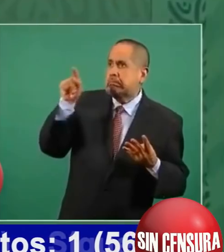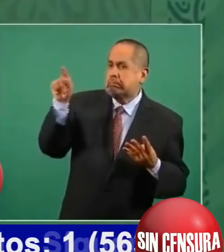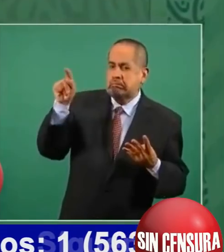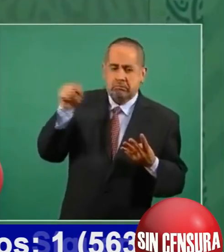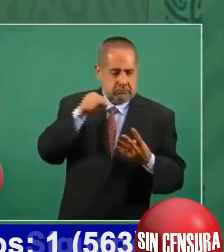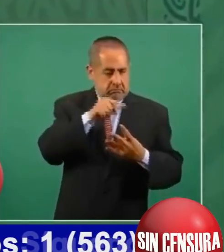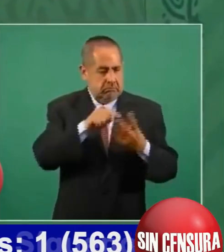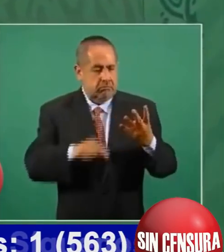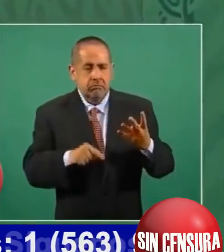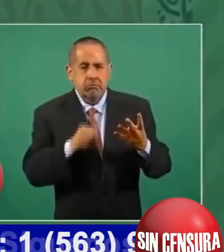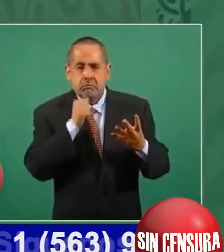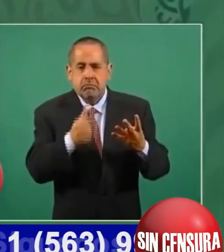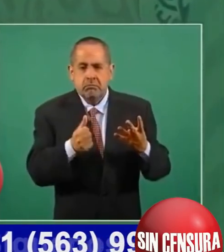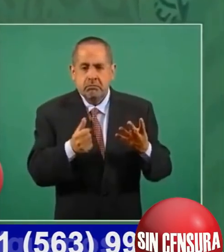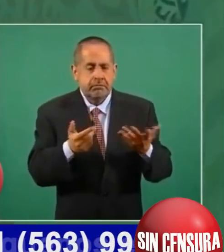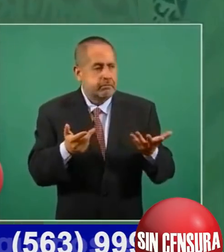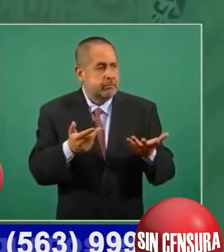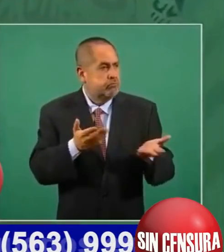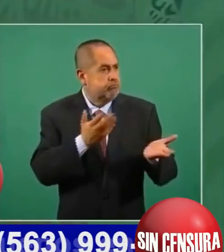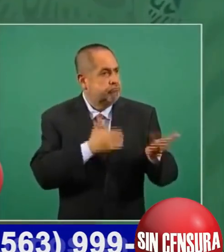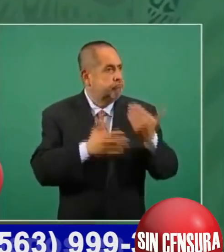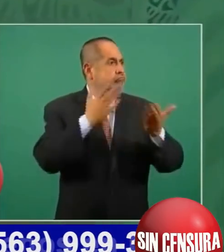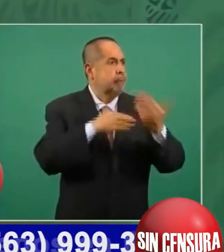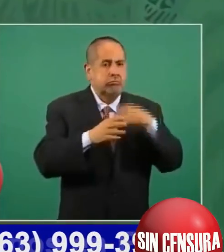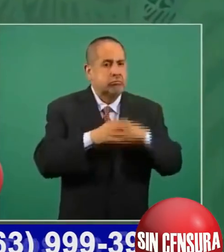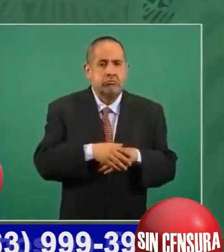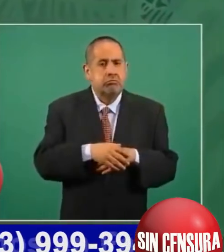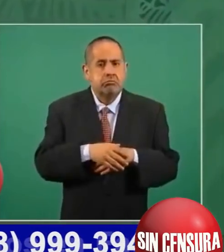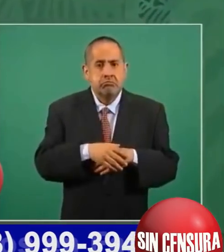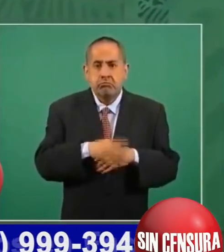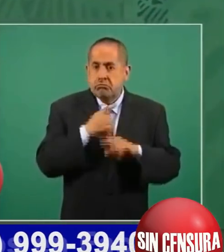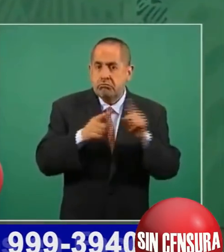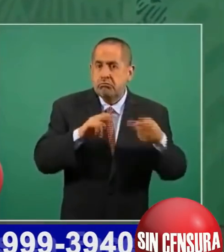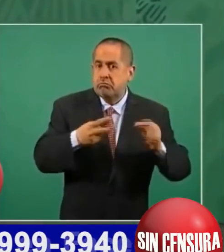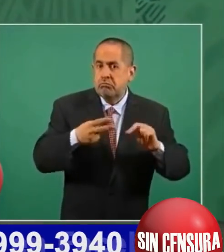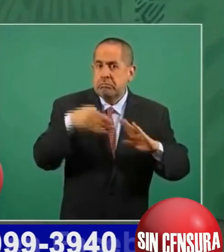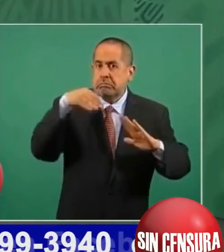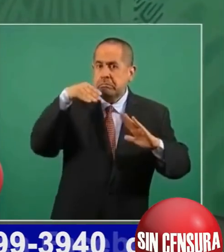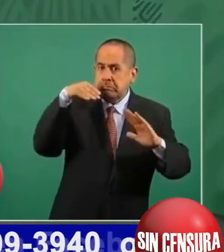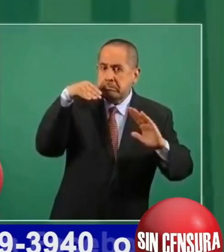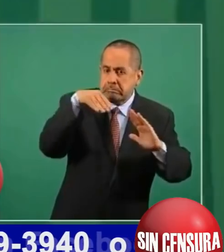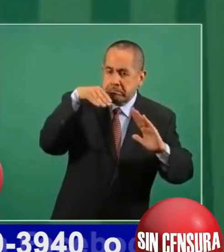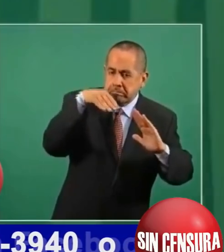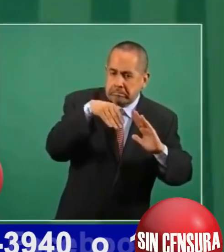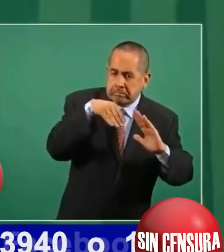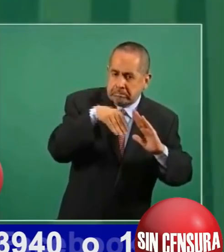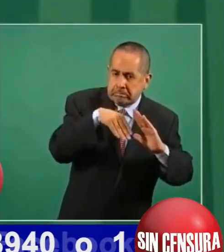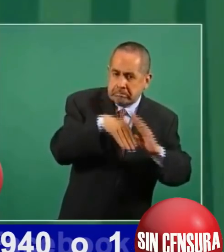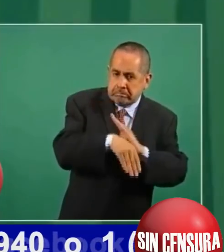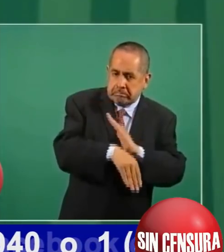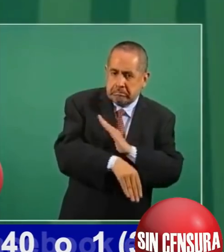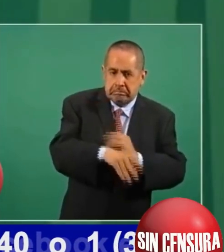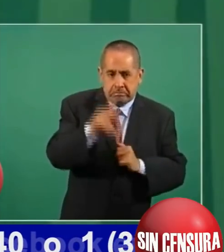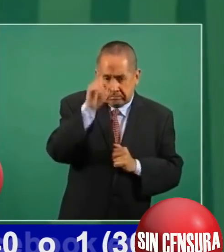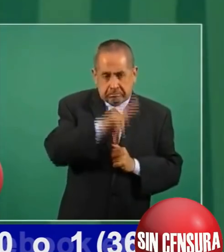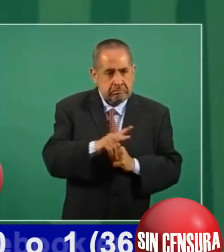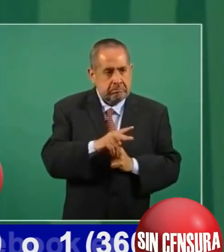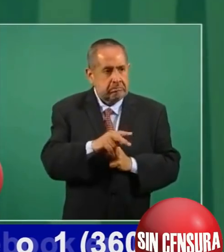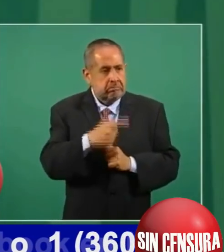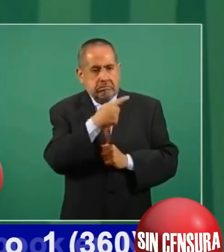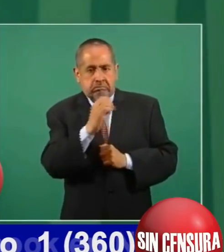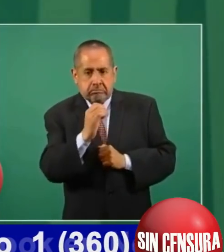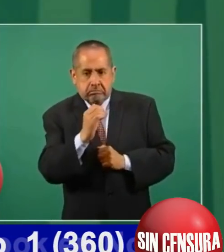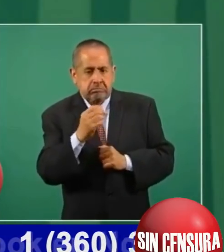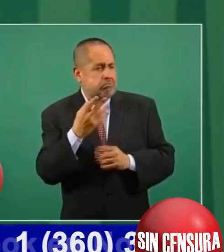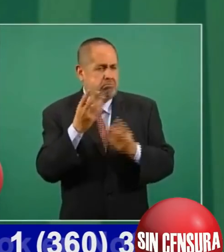no había crecimiento, al contrario, había decrecimiento, o sea, menos cero